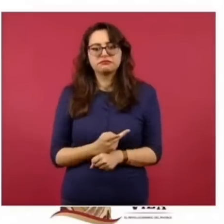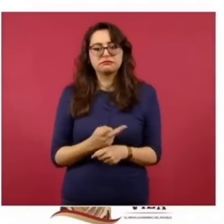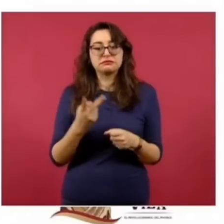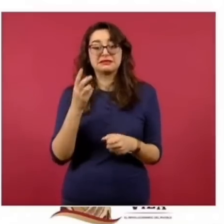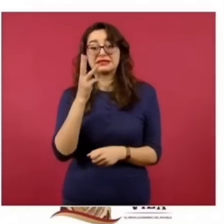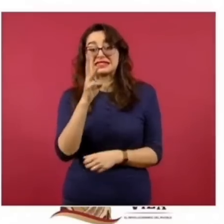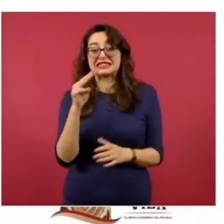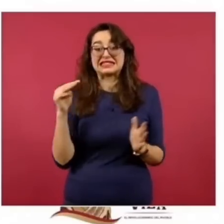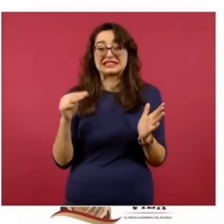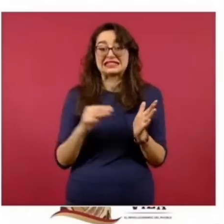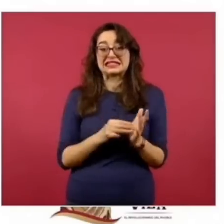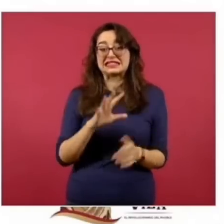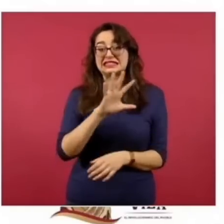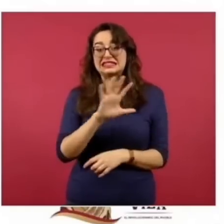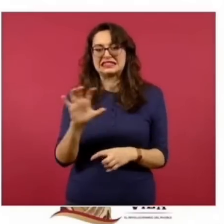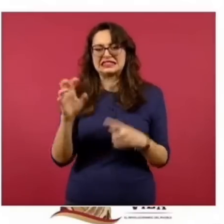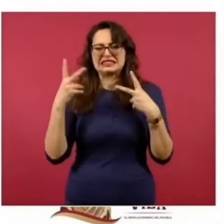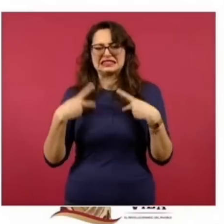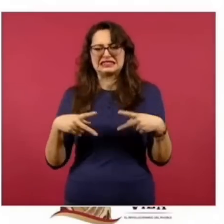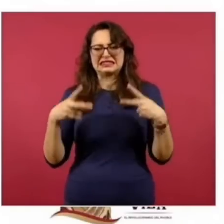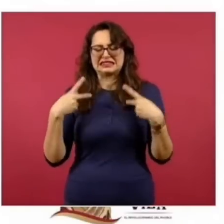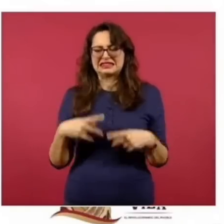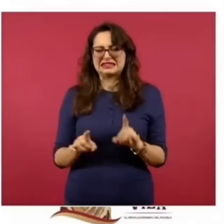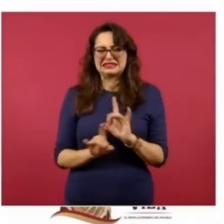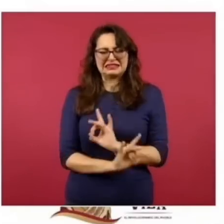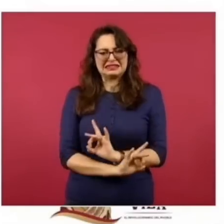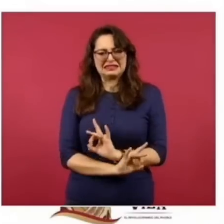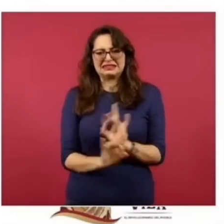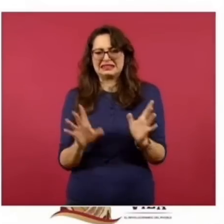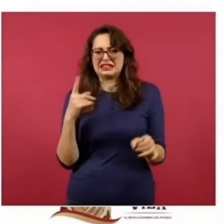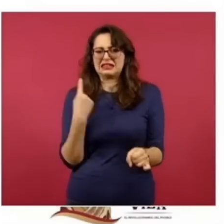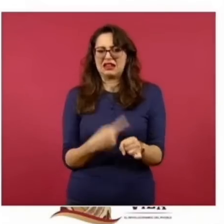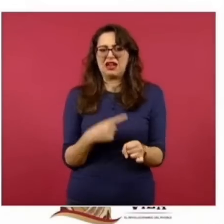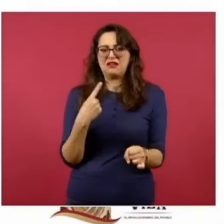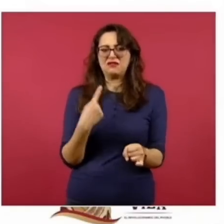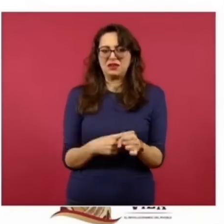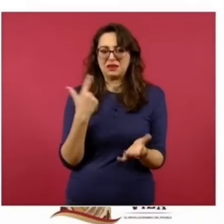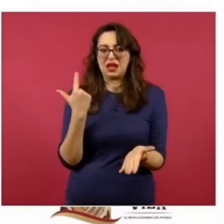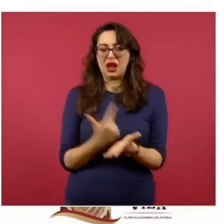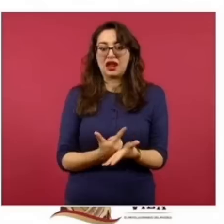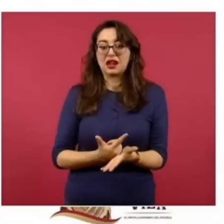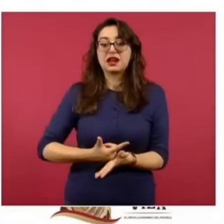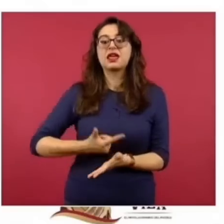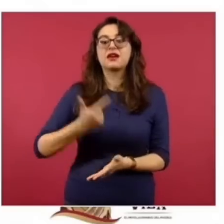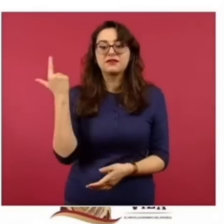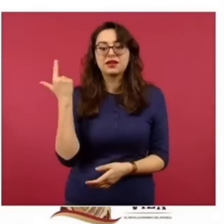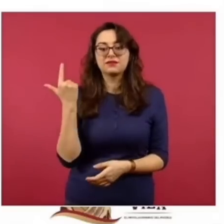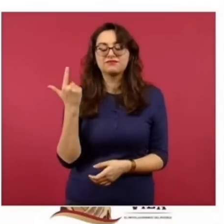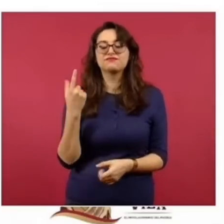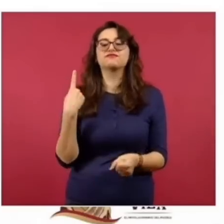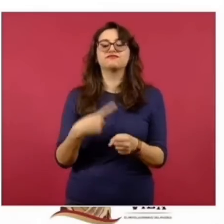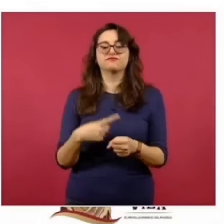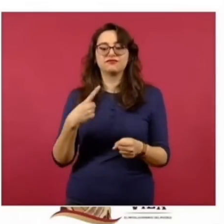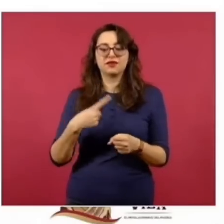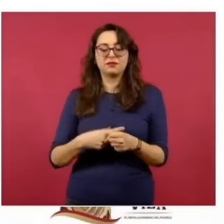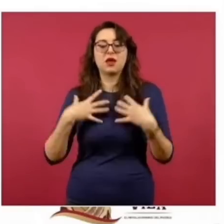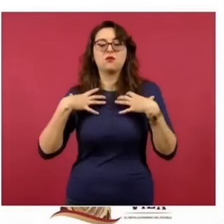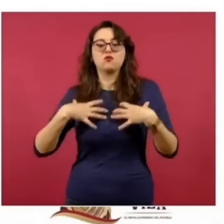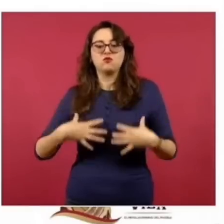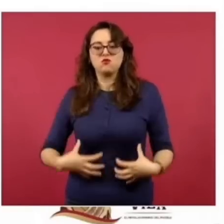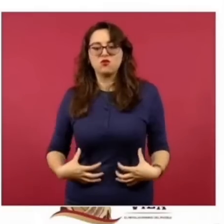más de 3.500 casos de una enfermedad letal que lleva ahora ese nombre: enfermedad pulmonar